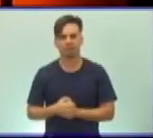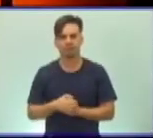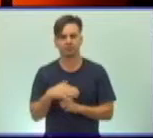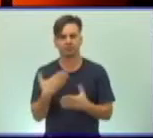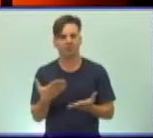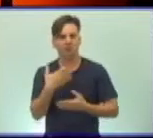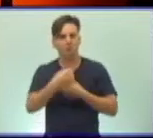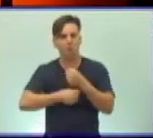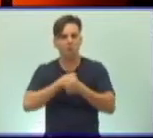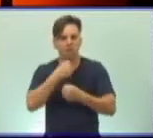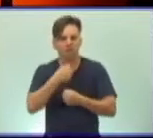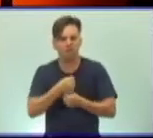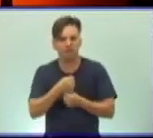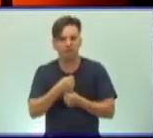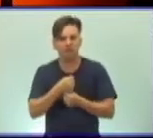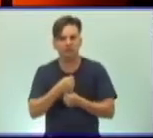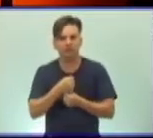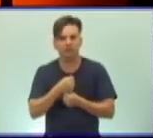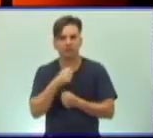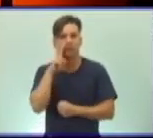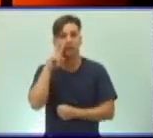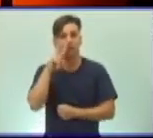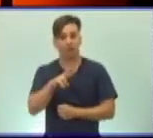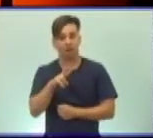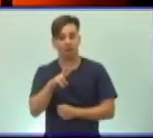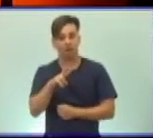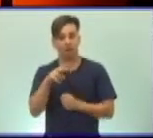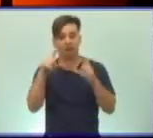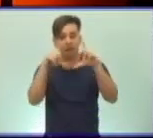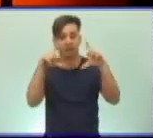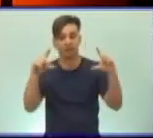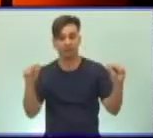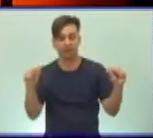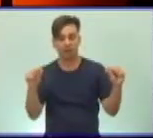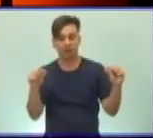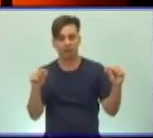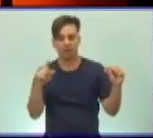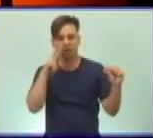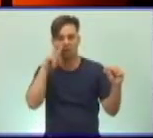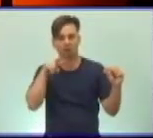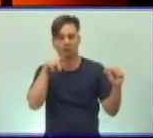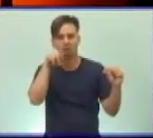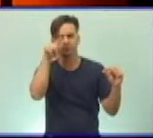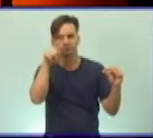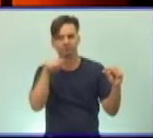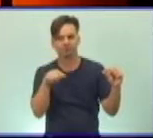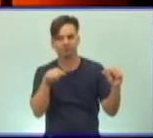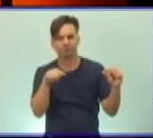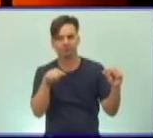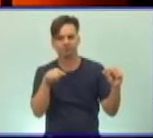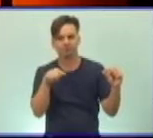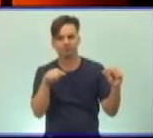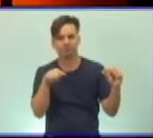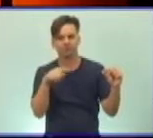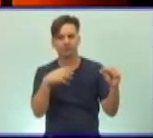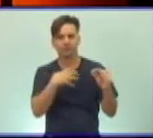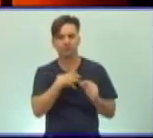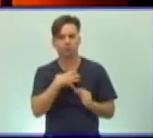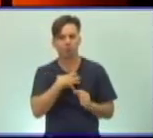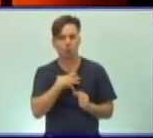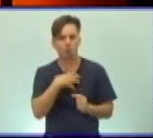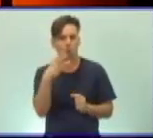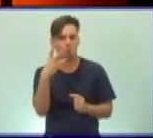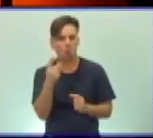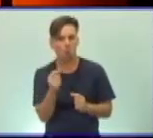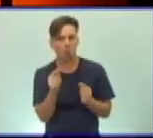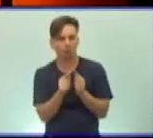Debes percatarte entonces en tu figura que conoces el valor de dos segmentos, la